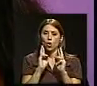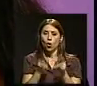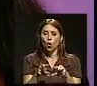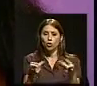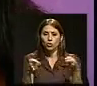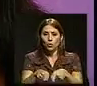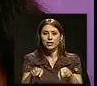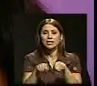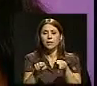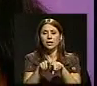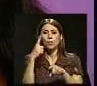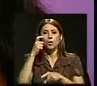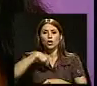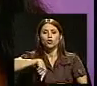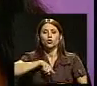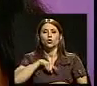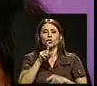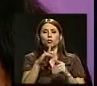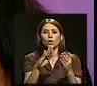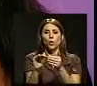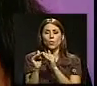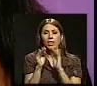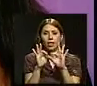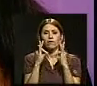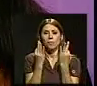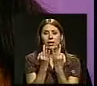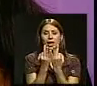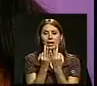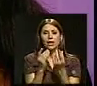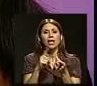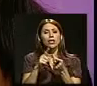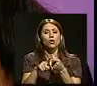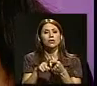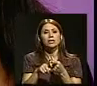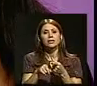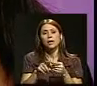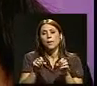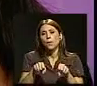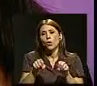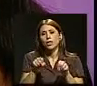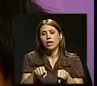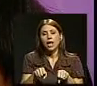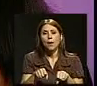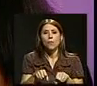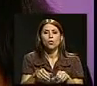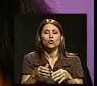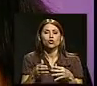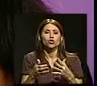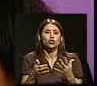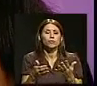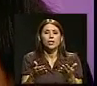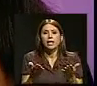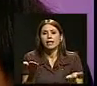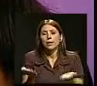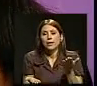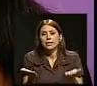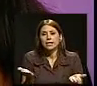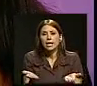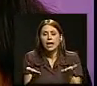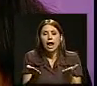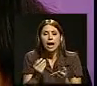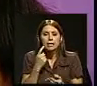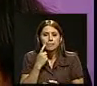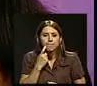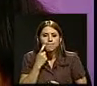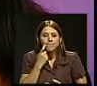una comunidad familiar. Entonces podríamos caer en generar celos y otra serie